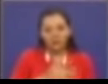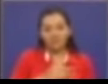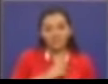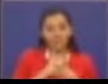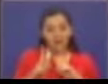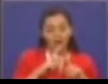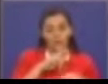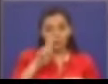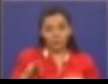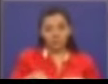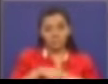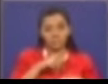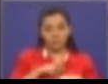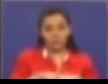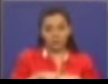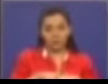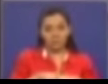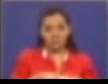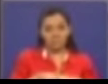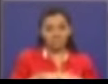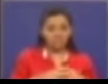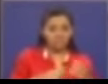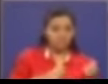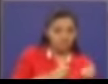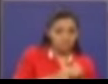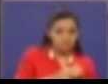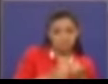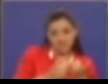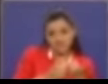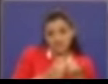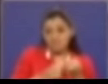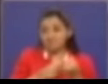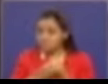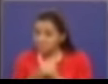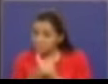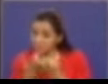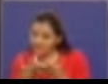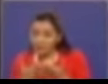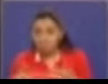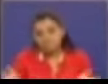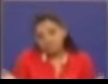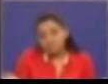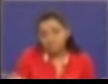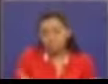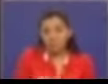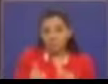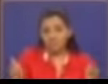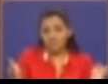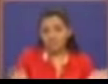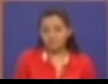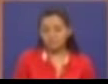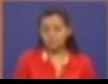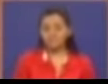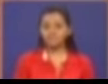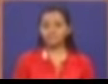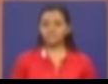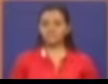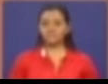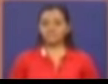diálogo nacional. Palo porque bogas. Palo porque no bogas.